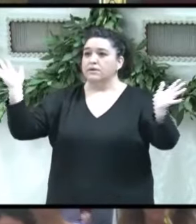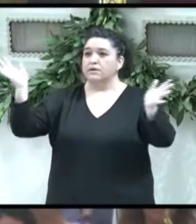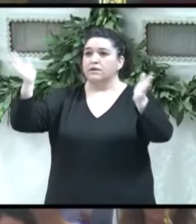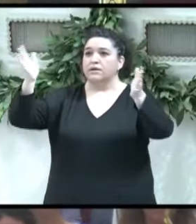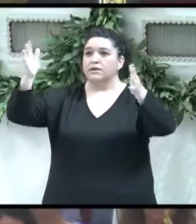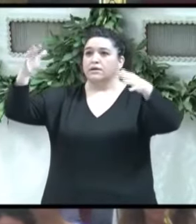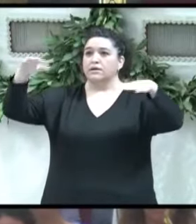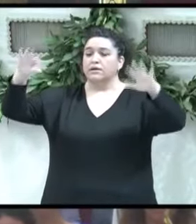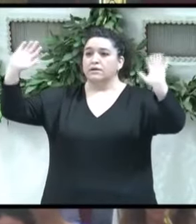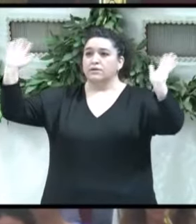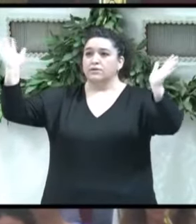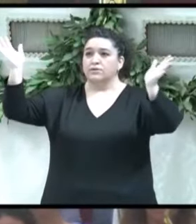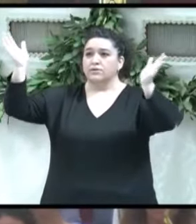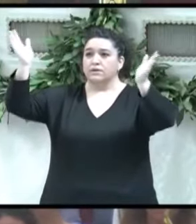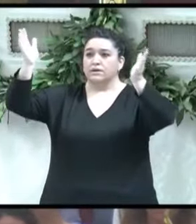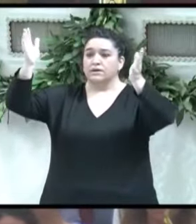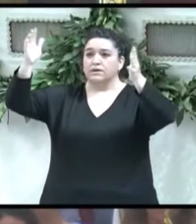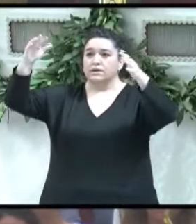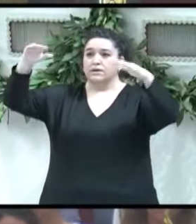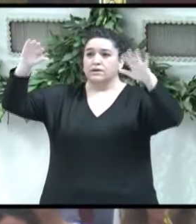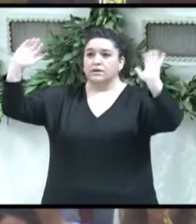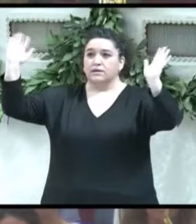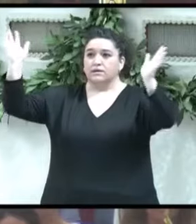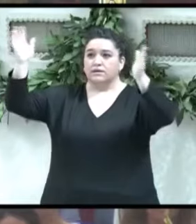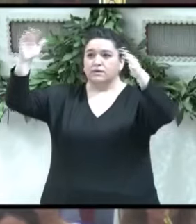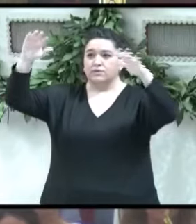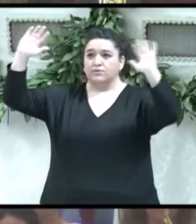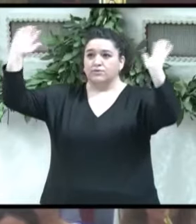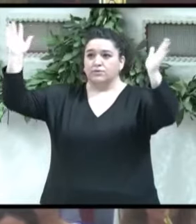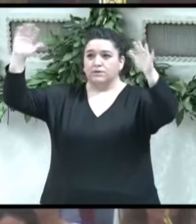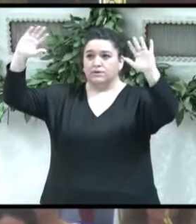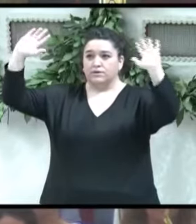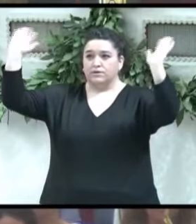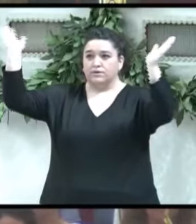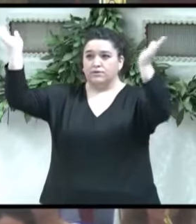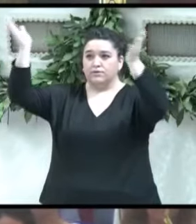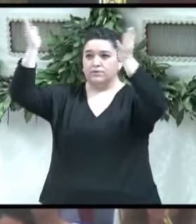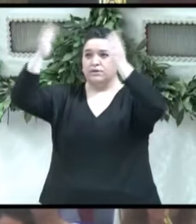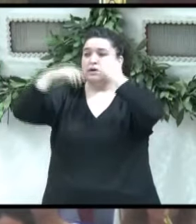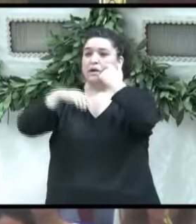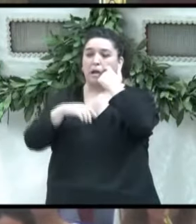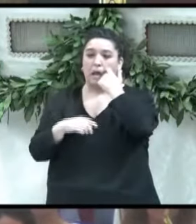alelu aleluya aleluya